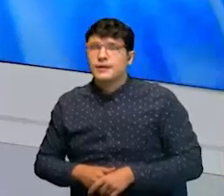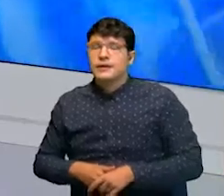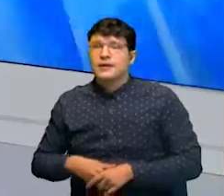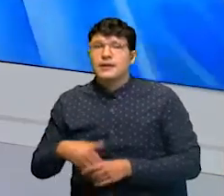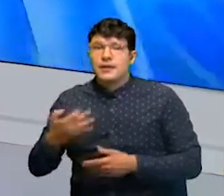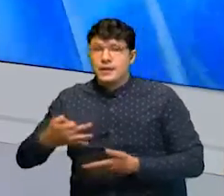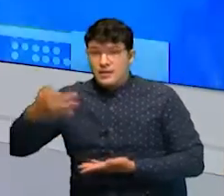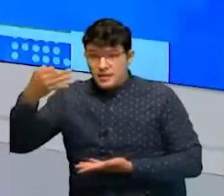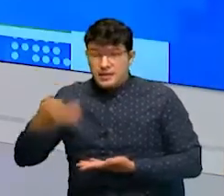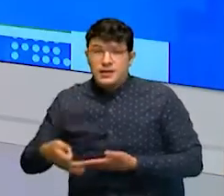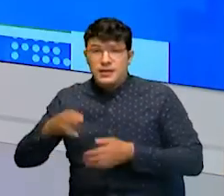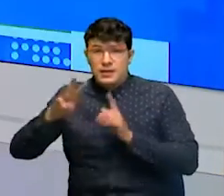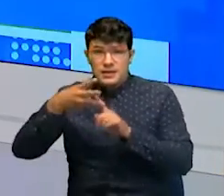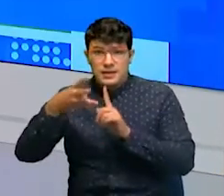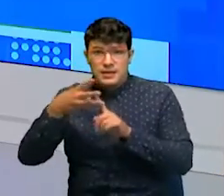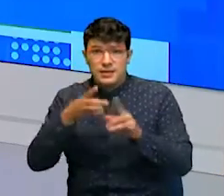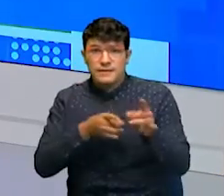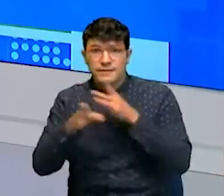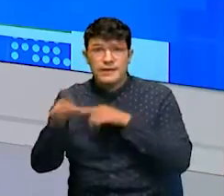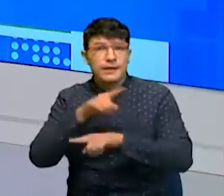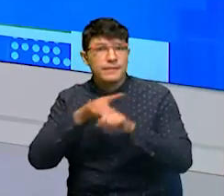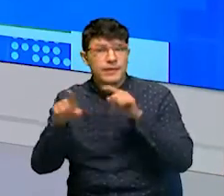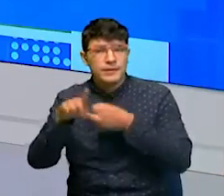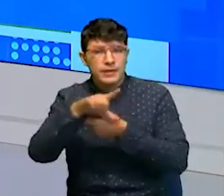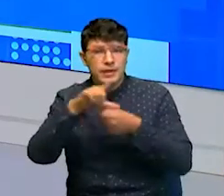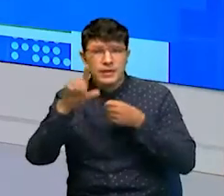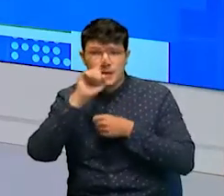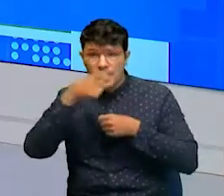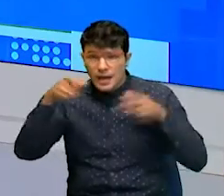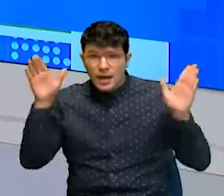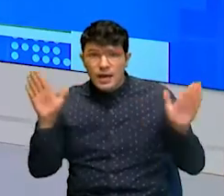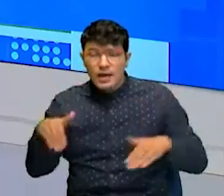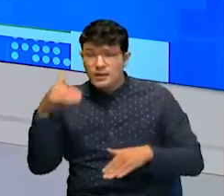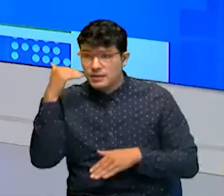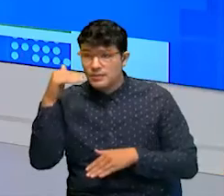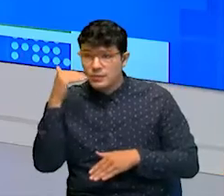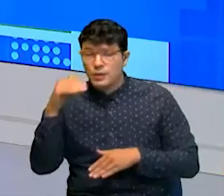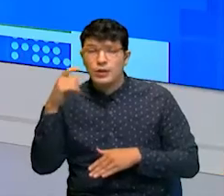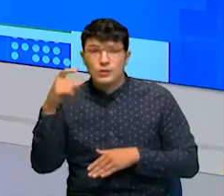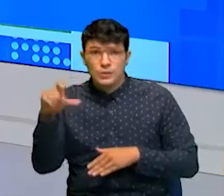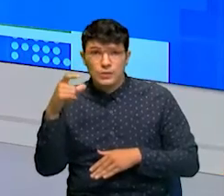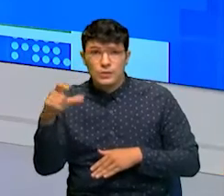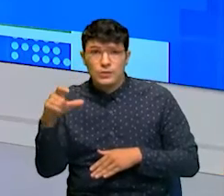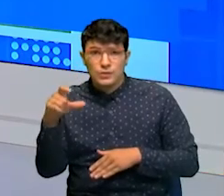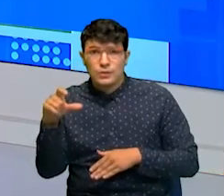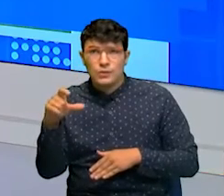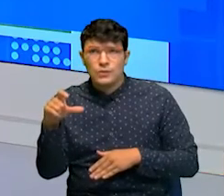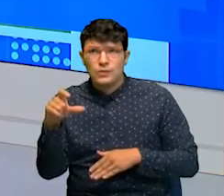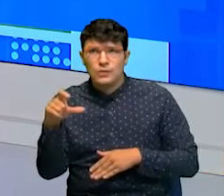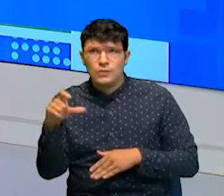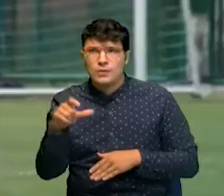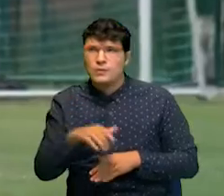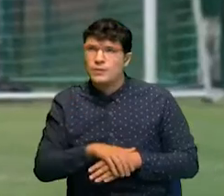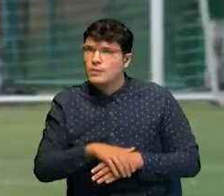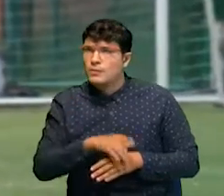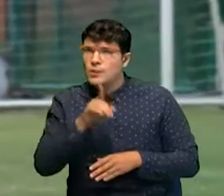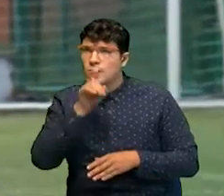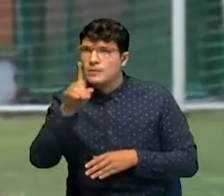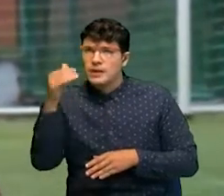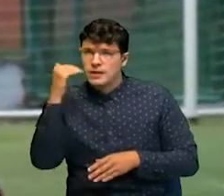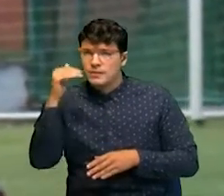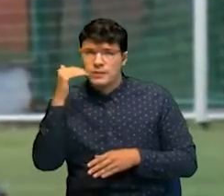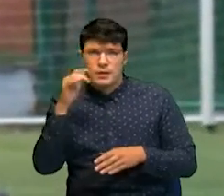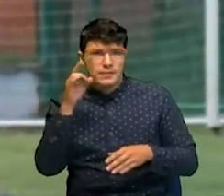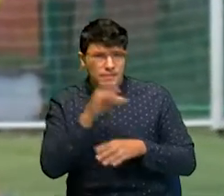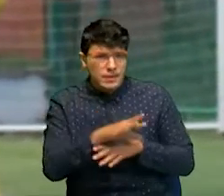Y en cumplimiento también de la tercera fecha, pero de la Liga Águila Femenina, Atlético Bucaramanga venció 2-0 al Atlético Junior. El partido disputado